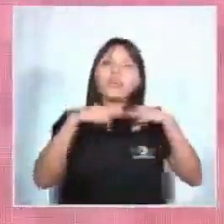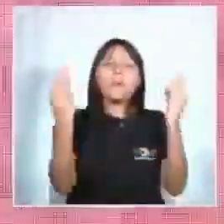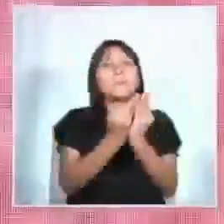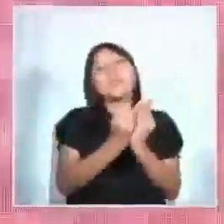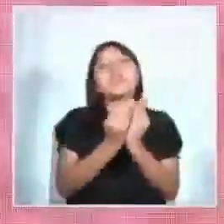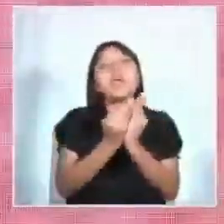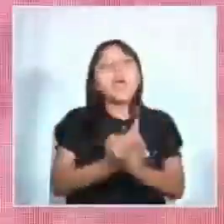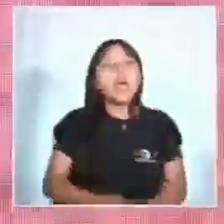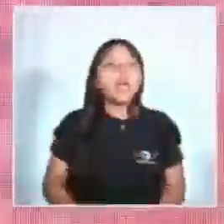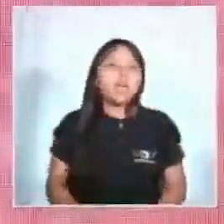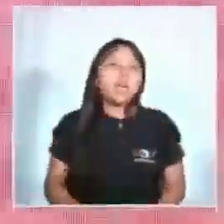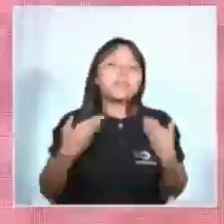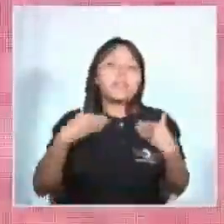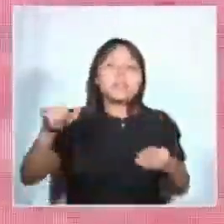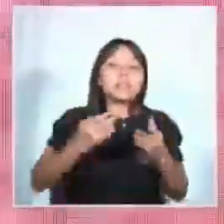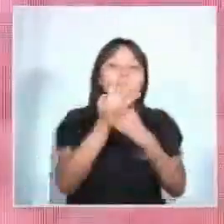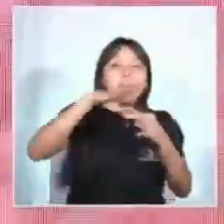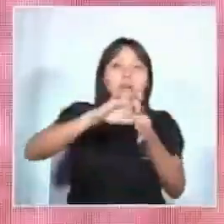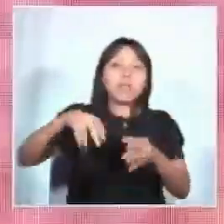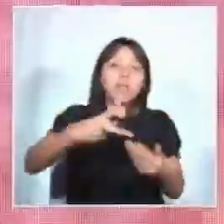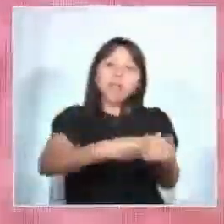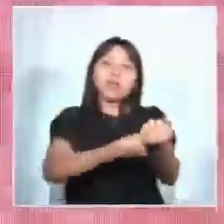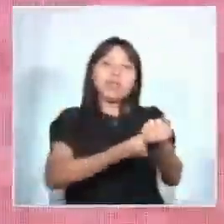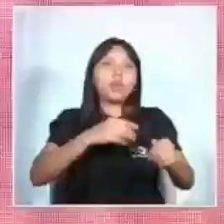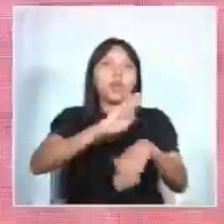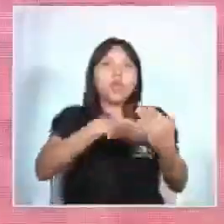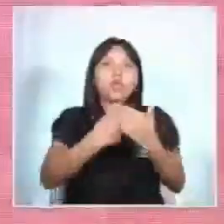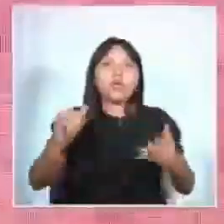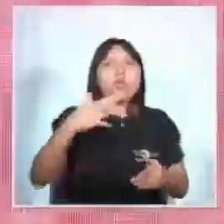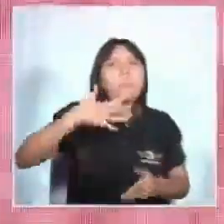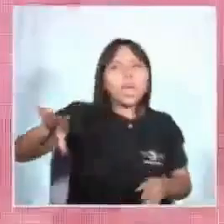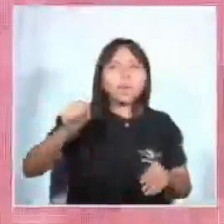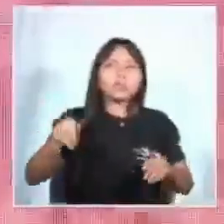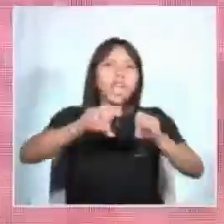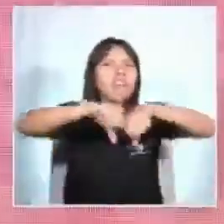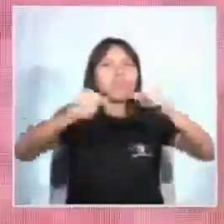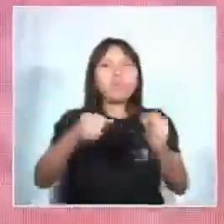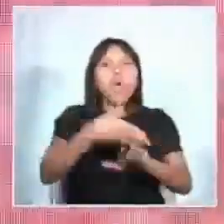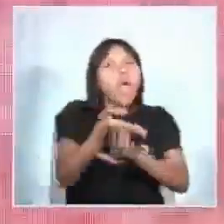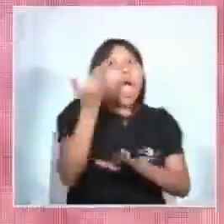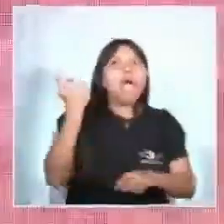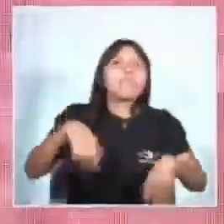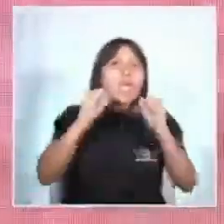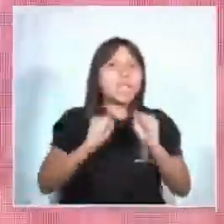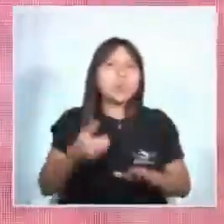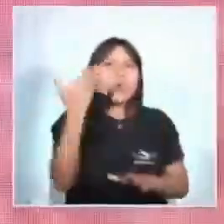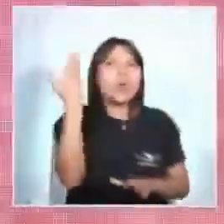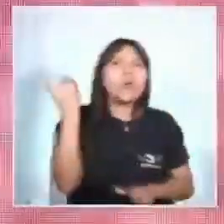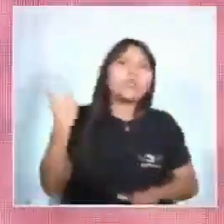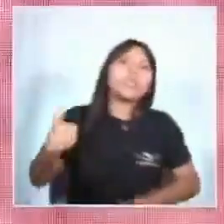Por ende, toda maldición en ese momento se rompió. Antes podía operar el